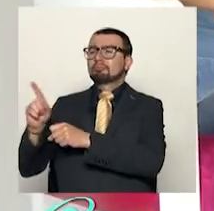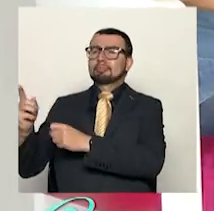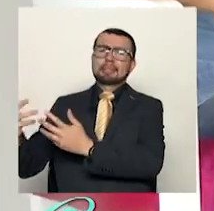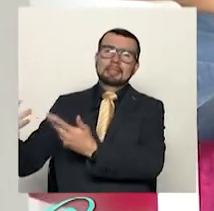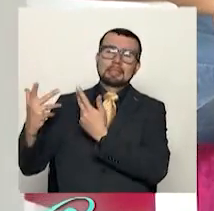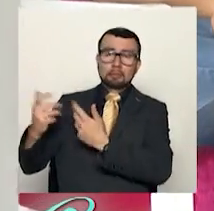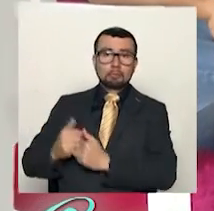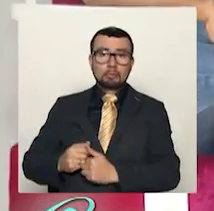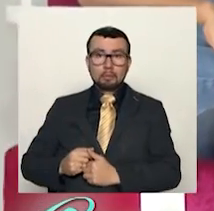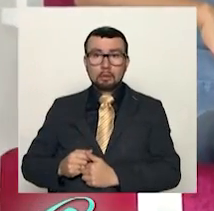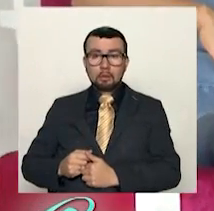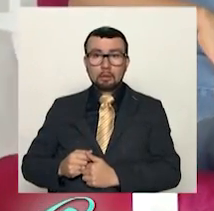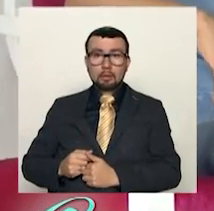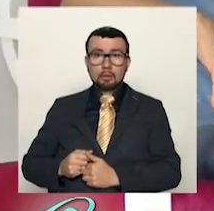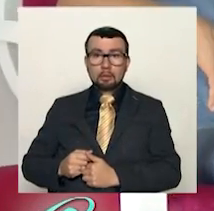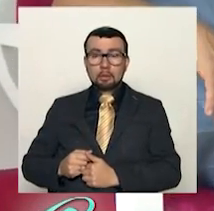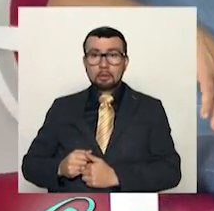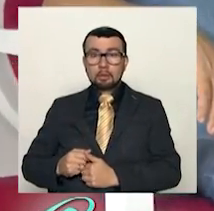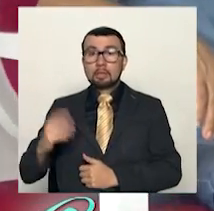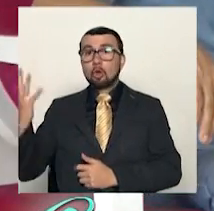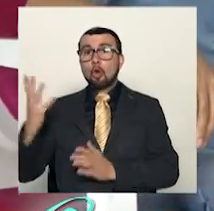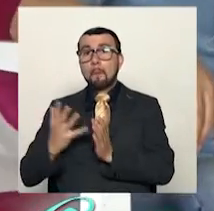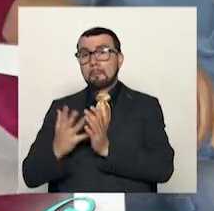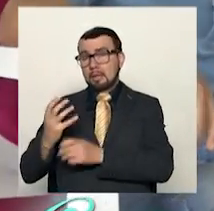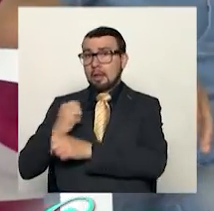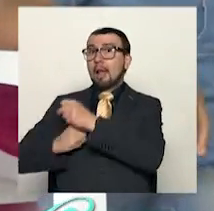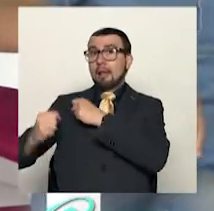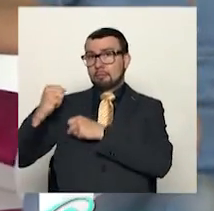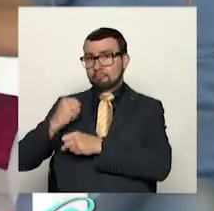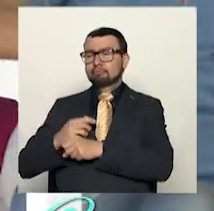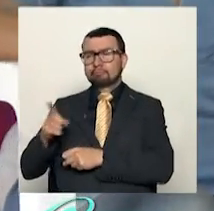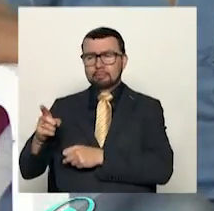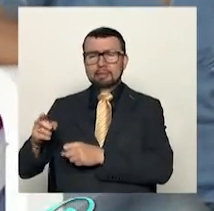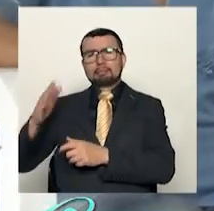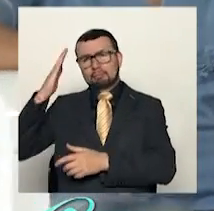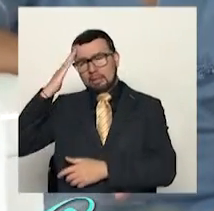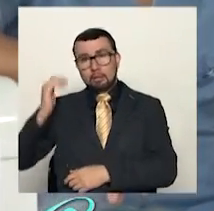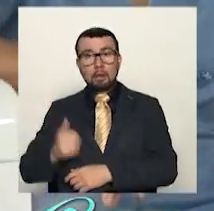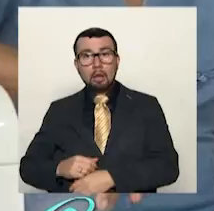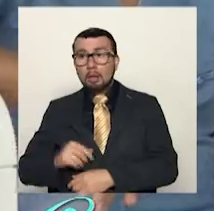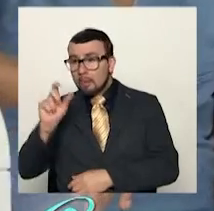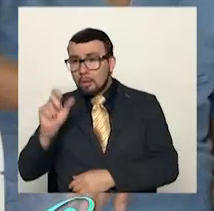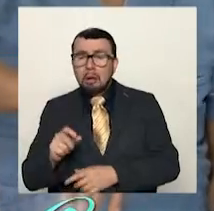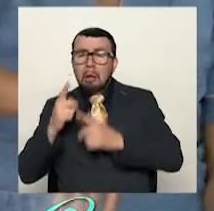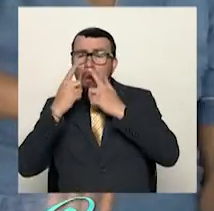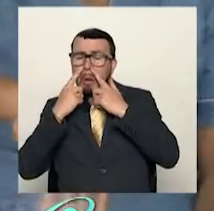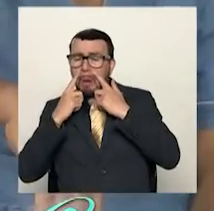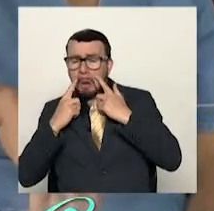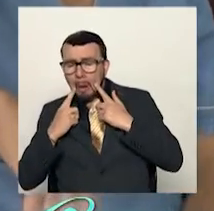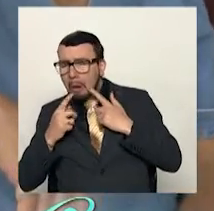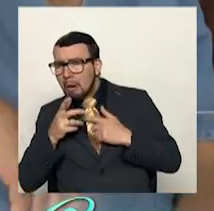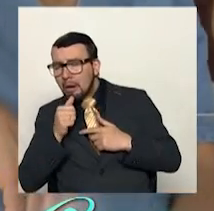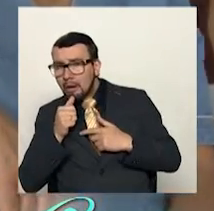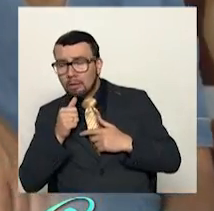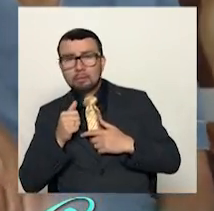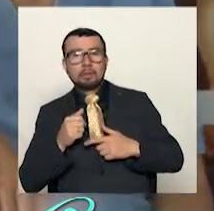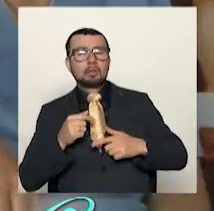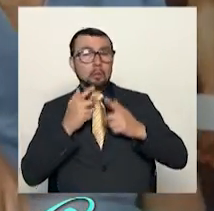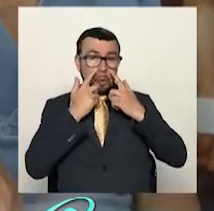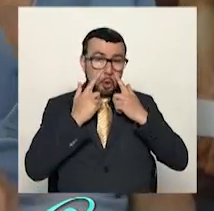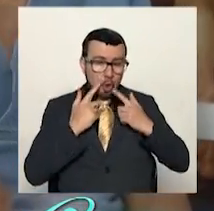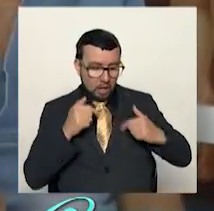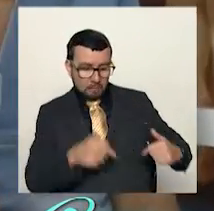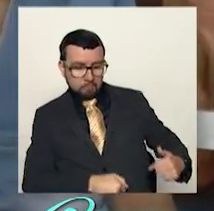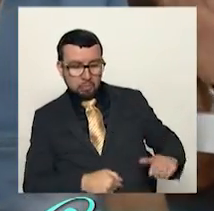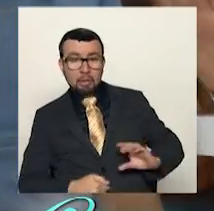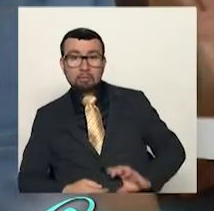no 50, no 5.000 años. Y todos sabemos, hay un dicho que dice que el que no llora con los ojos, llora con el colon.